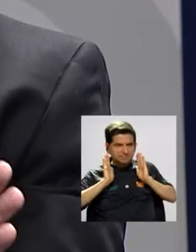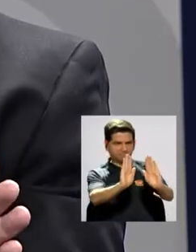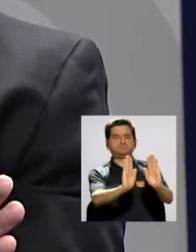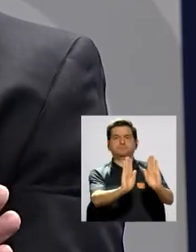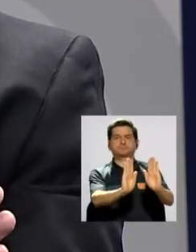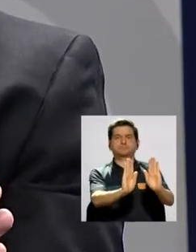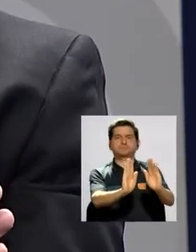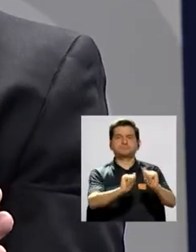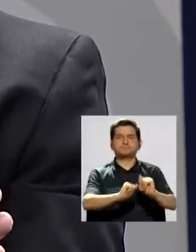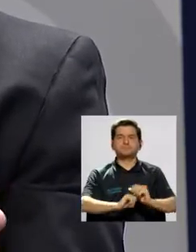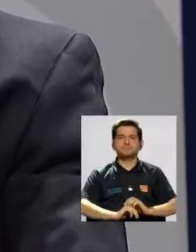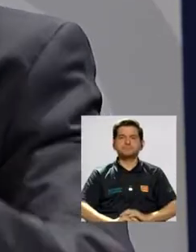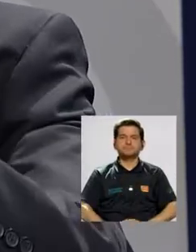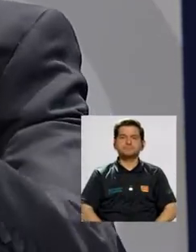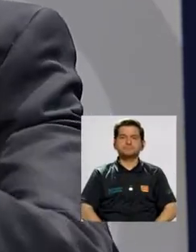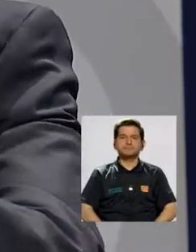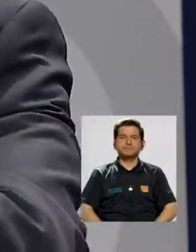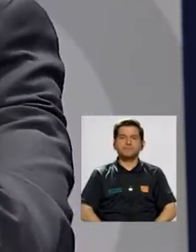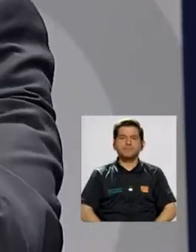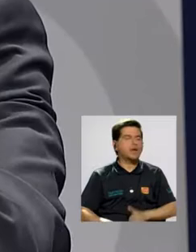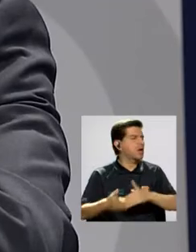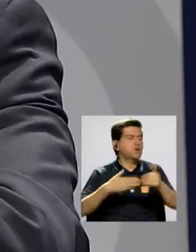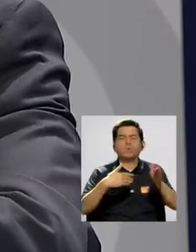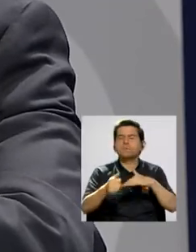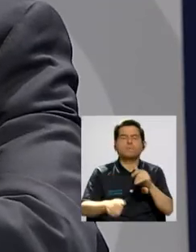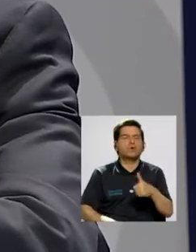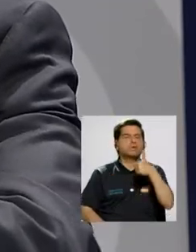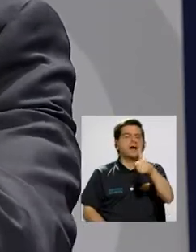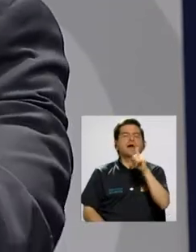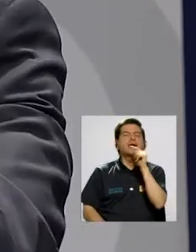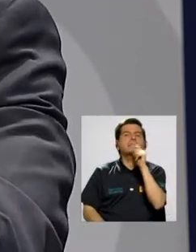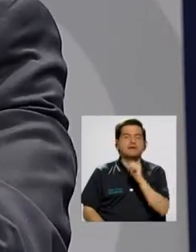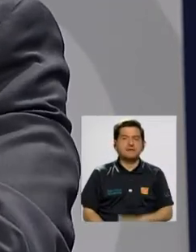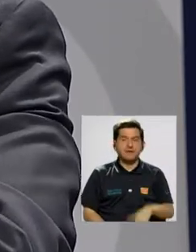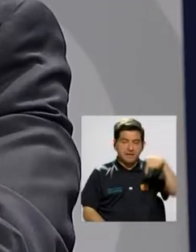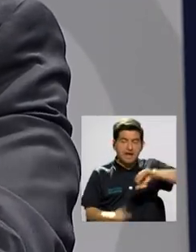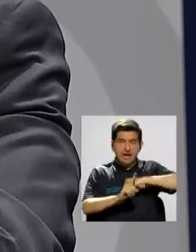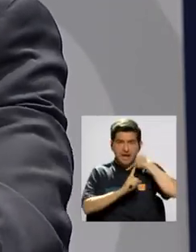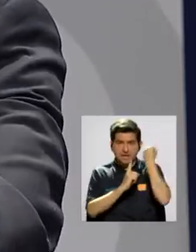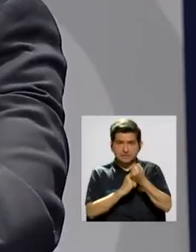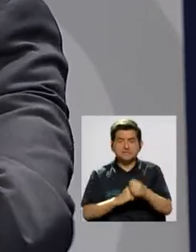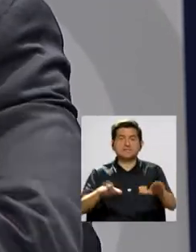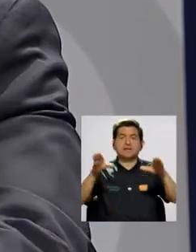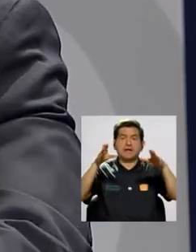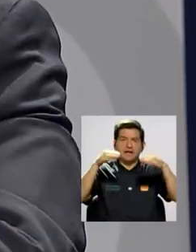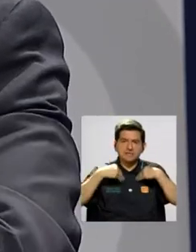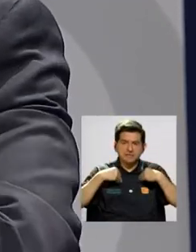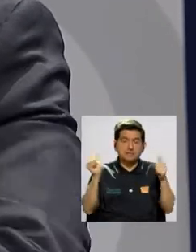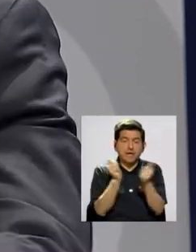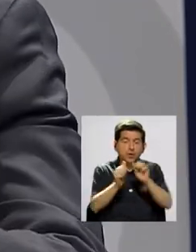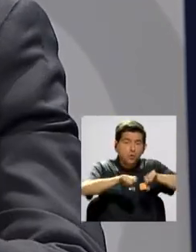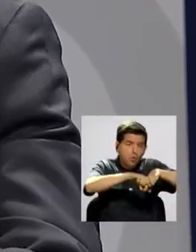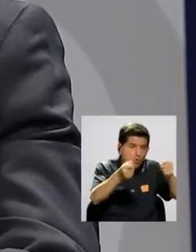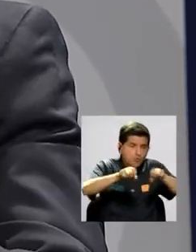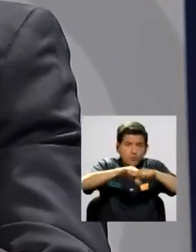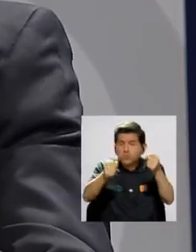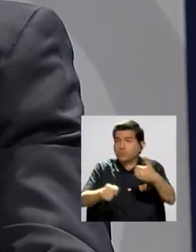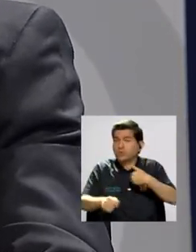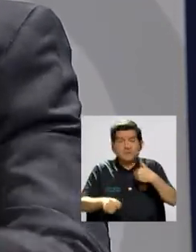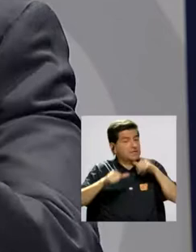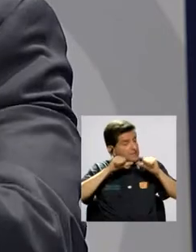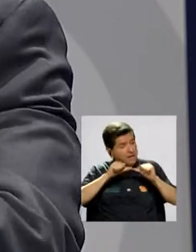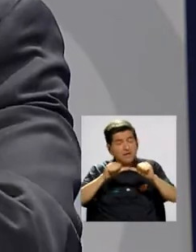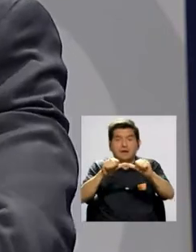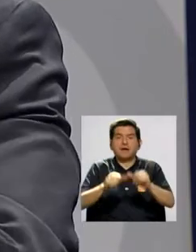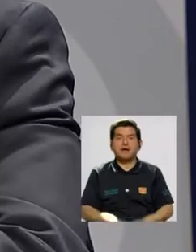entrada. Porque gane quien gane, esta sociedad tendrá que reconocer con las fracturas y fisuras que le queden